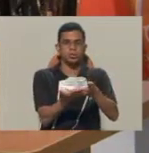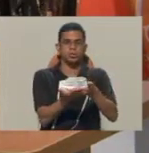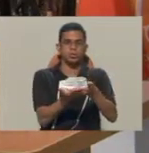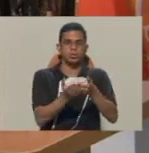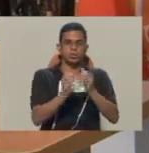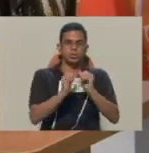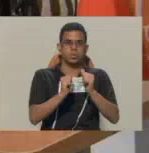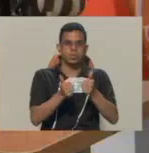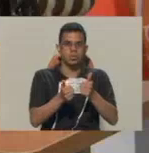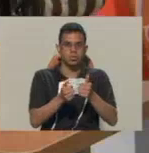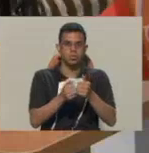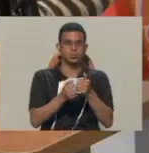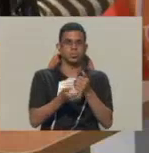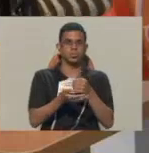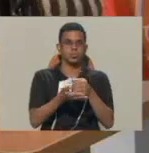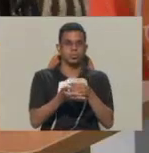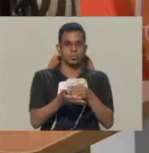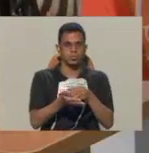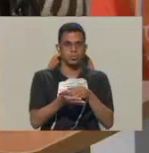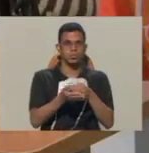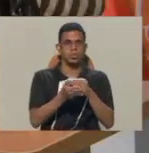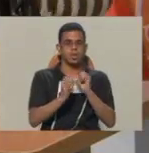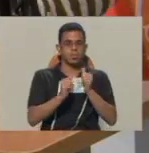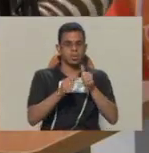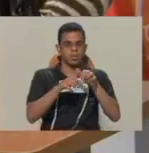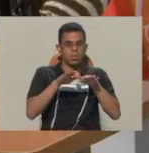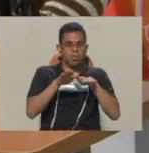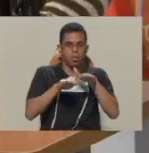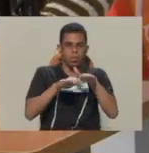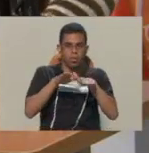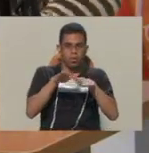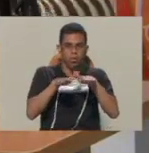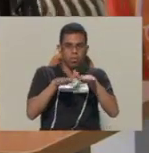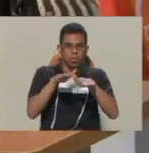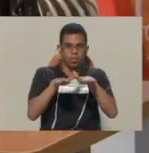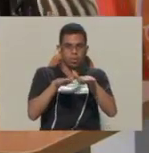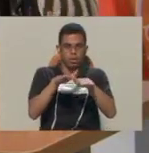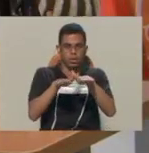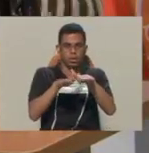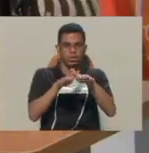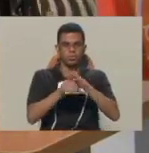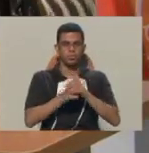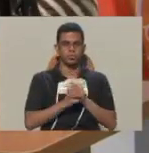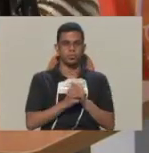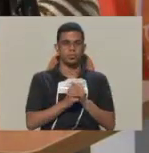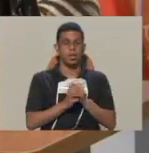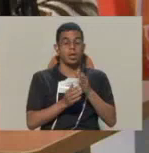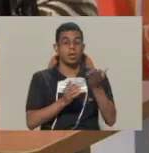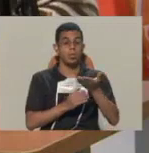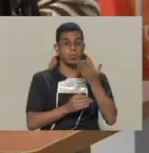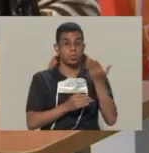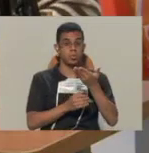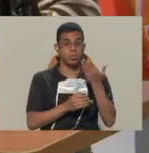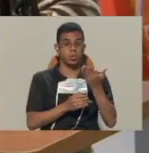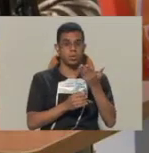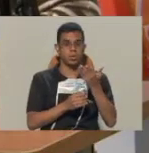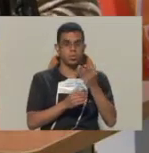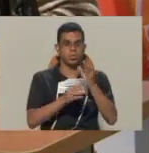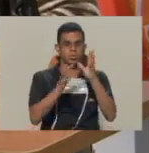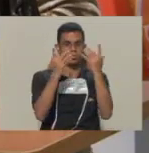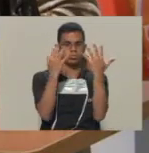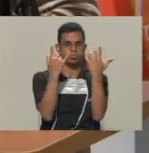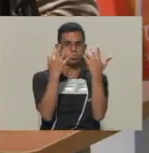se impulsen y comiencen el proceso de gateo, ¿verdad? Es importante que ellos se